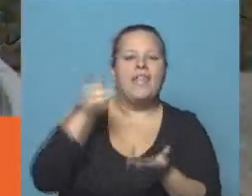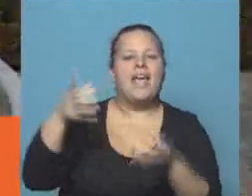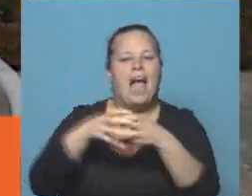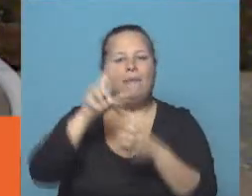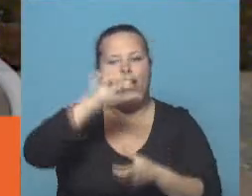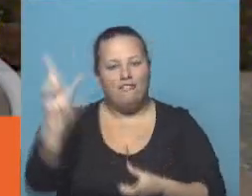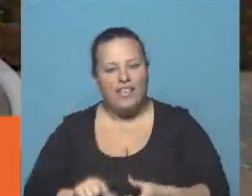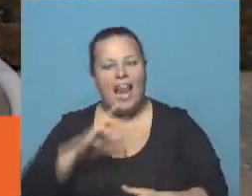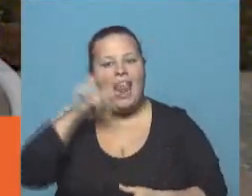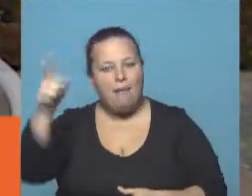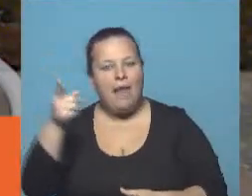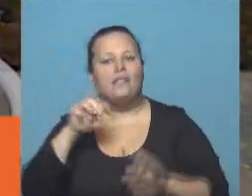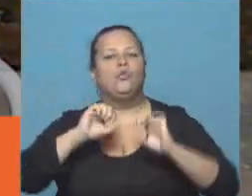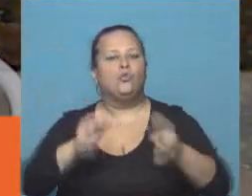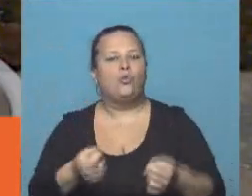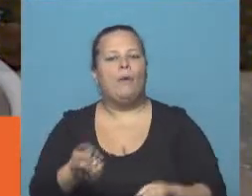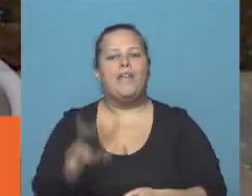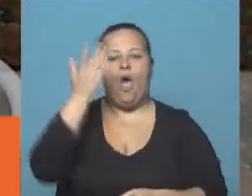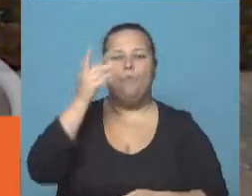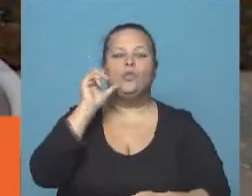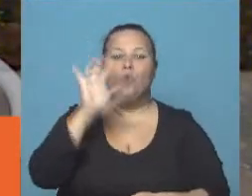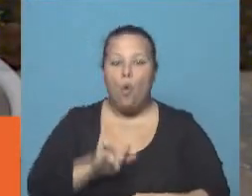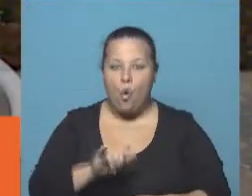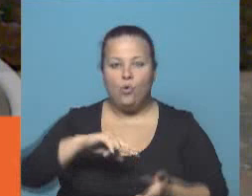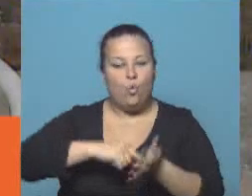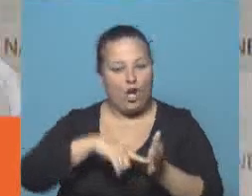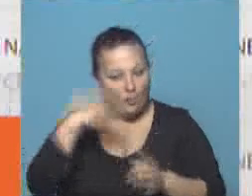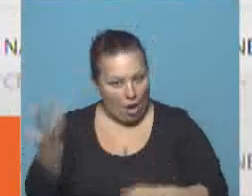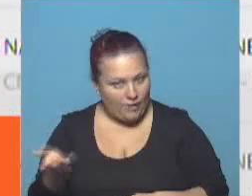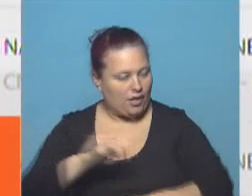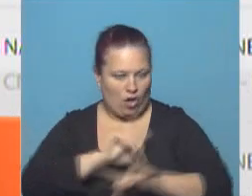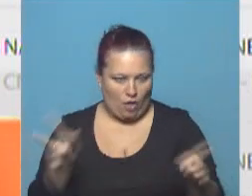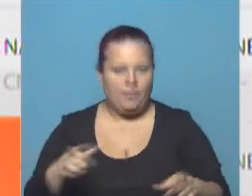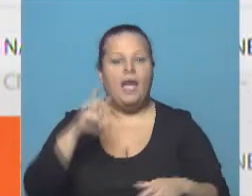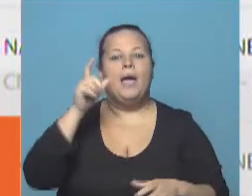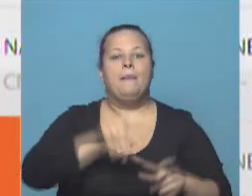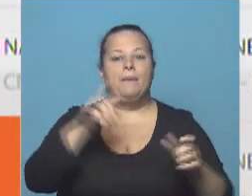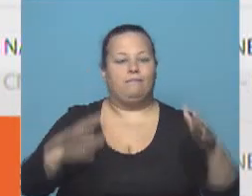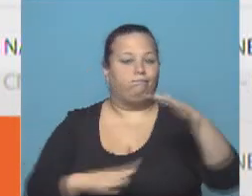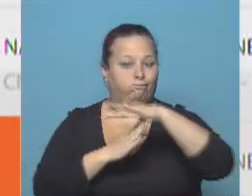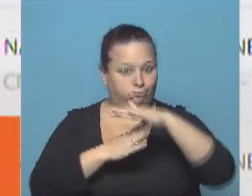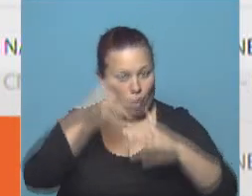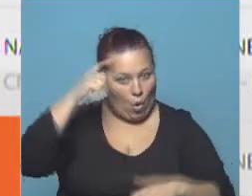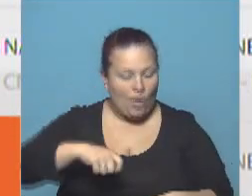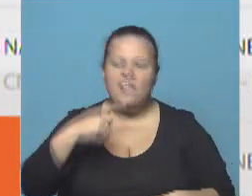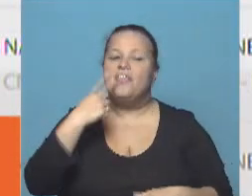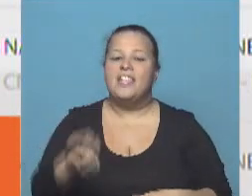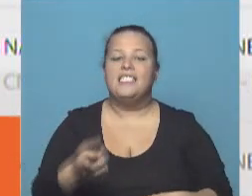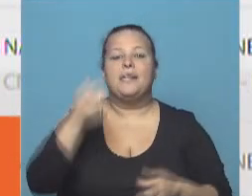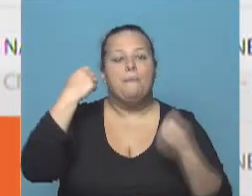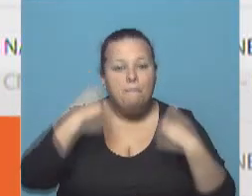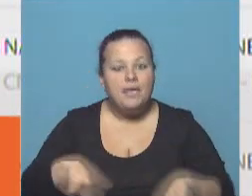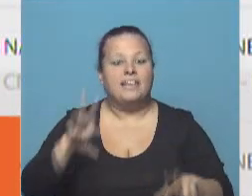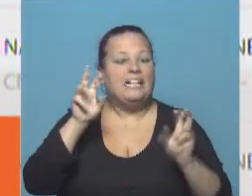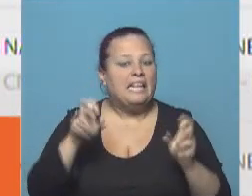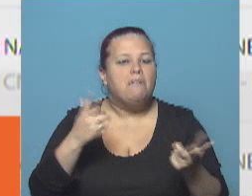la cámara Federal de la plata Que había suspendido el aumento de la luz en la provincia de Buenos Aires los integrantes del máximo tribunal consideraron que quienes iniciaron la